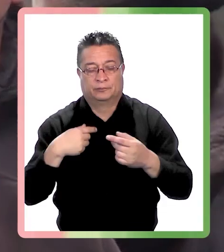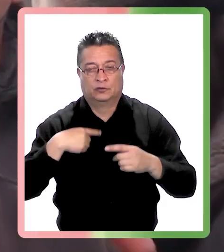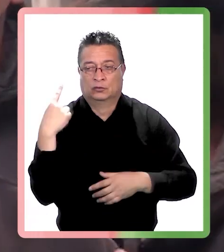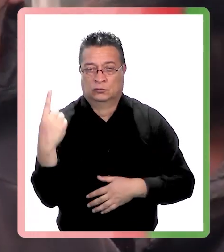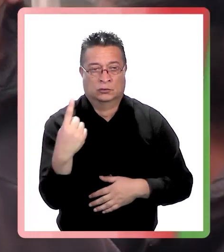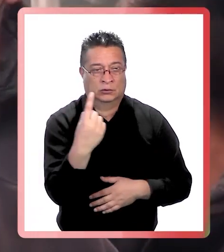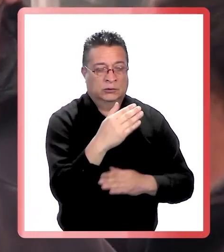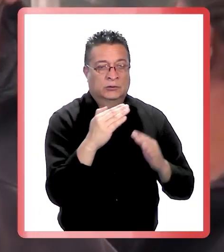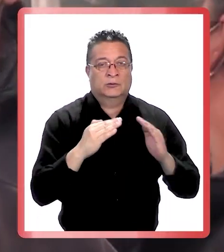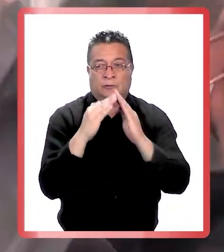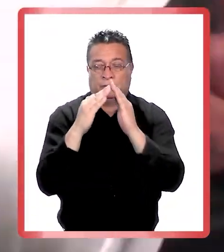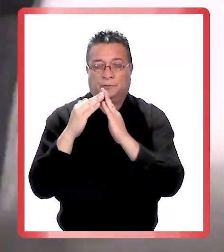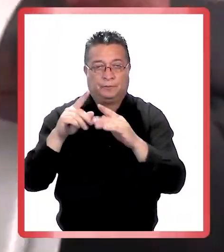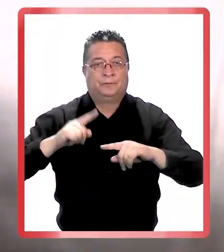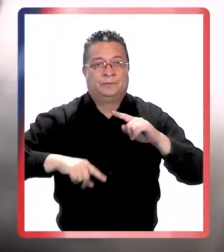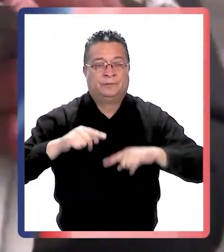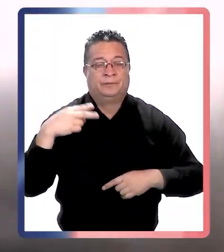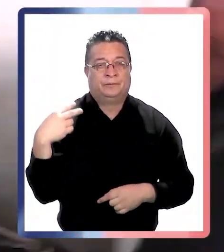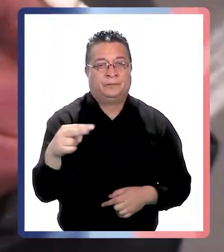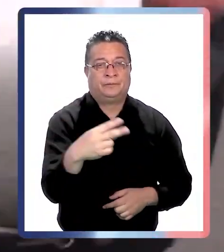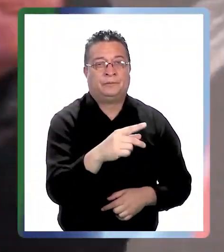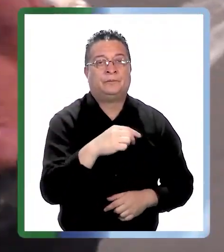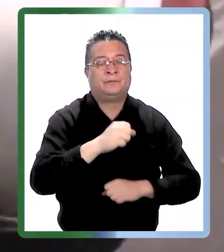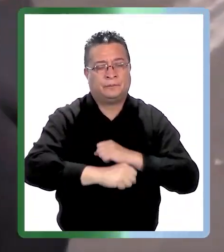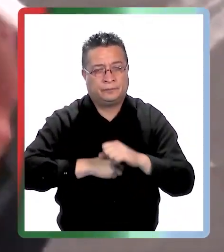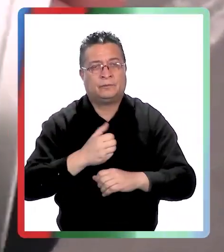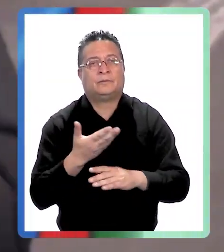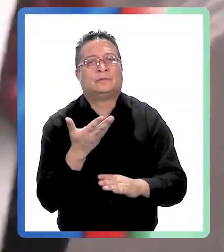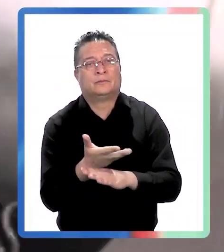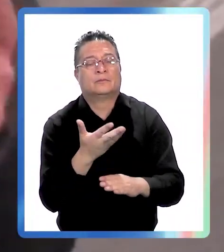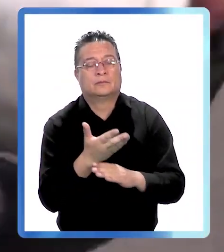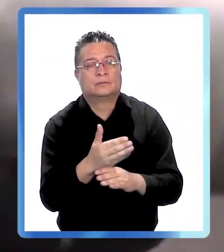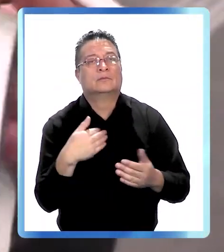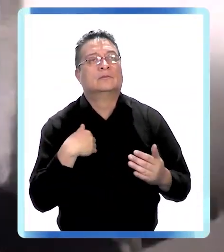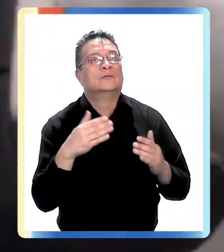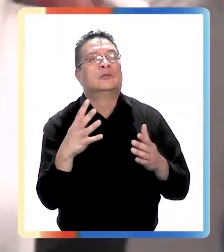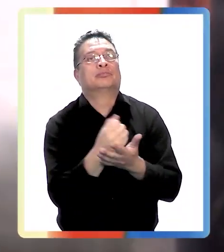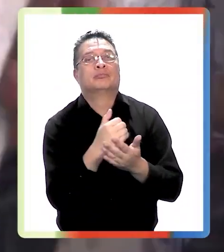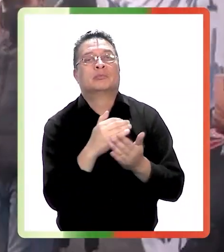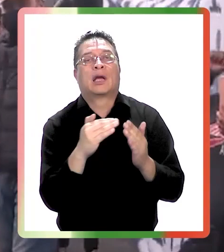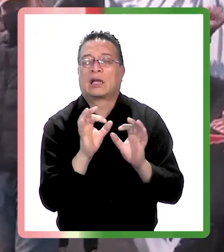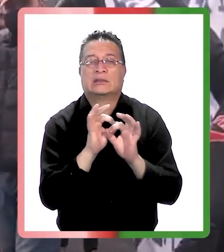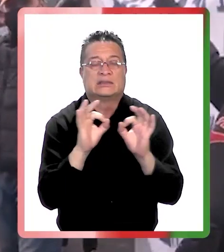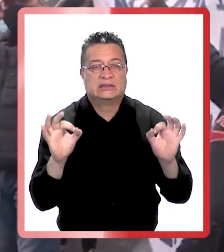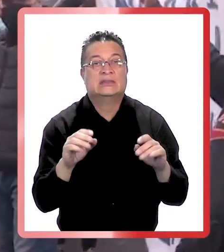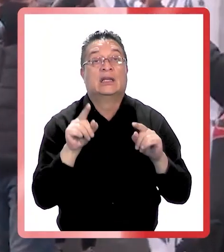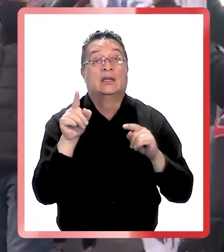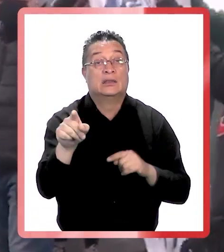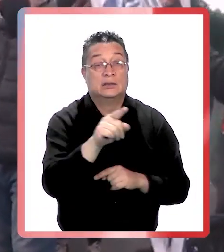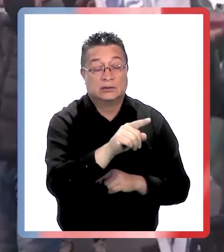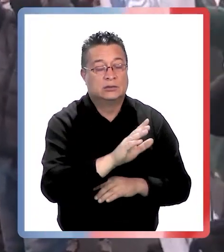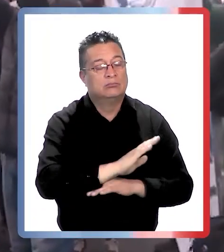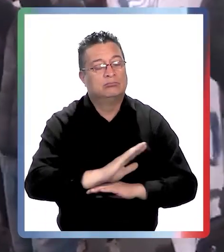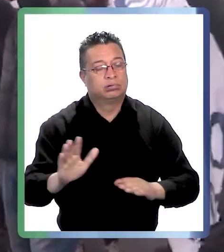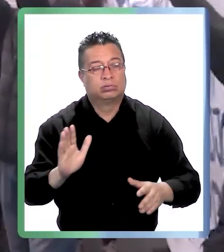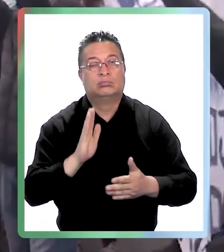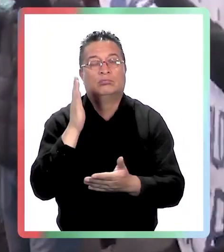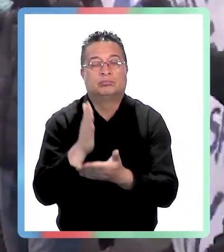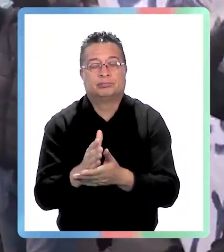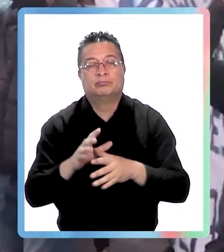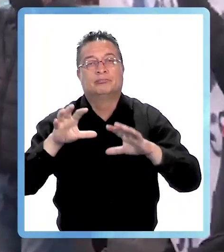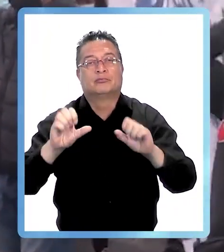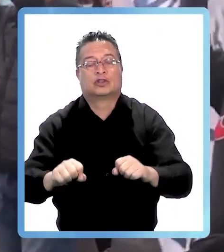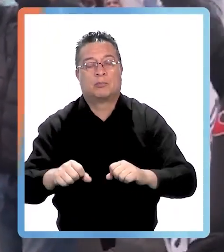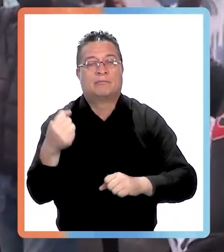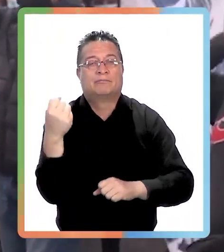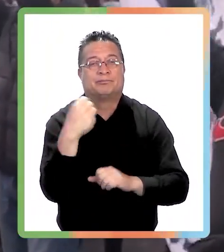la autoconstrucción en nuestros terrenos. Años esperando acceder a subsidios sin resultado positivo. Es el motivo que lidera la decisión de vivir